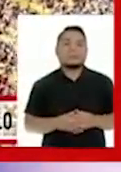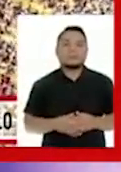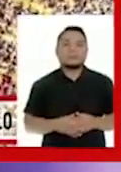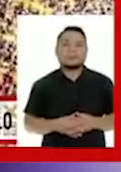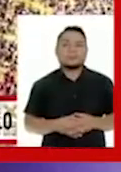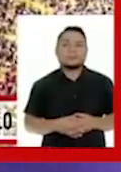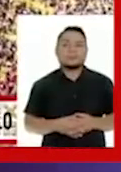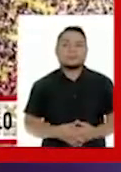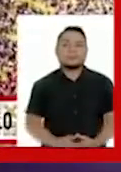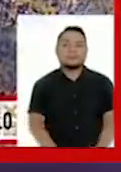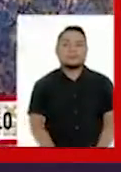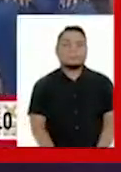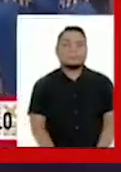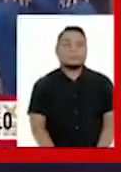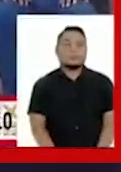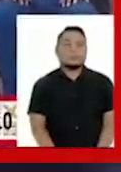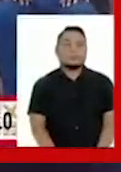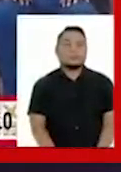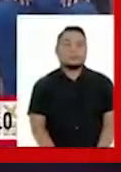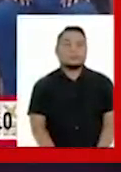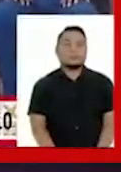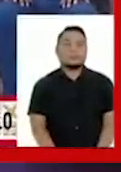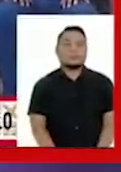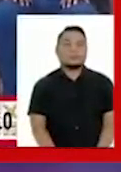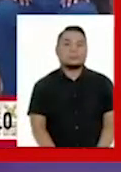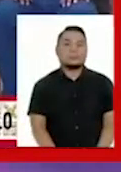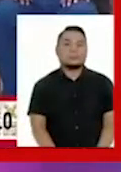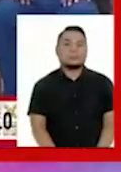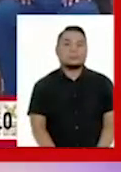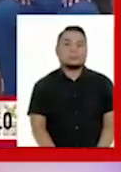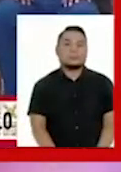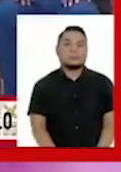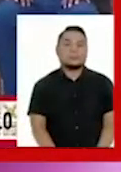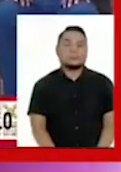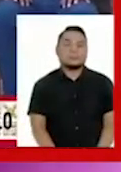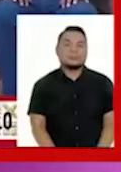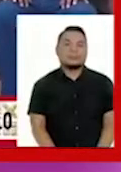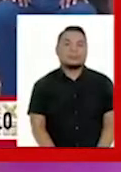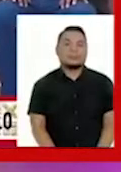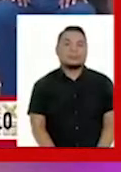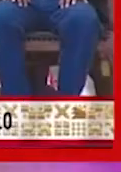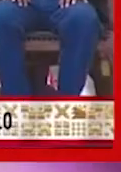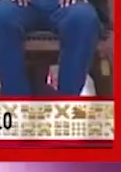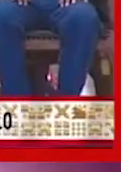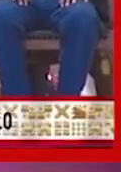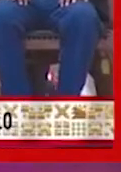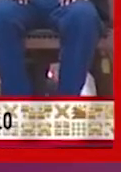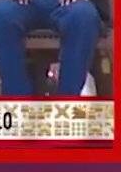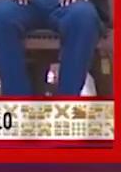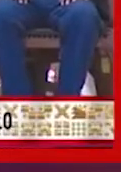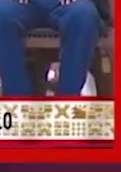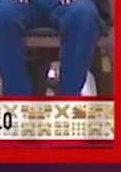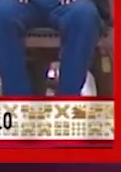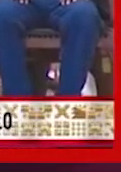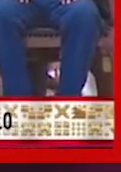escenario donde, por supuesto que hay incertidumbre, es un terreno inédito, en 40 años nunca habíamos tenido un presidente autónomo de los poderes